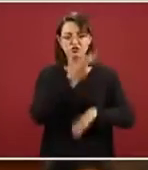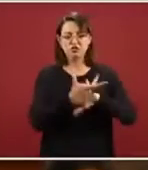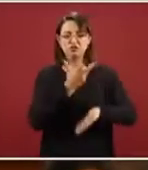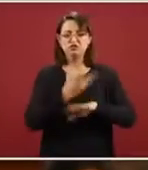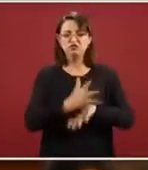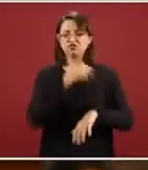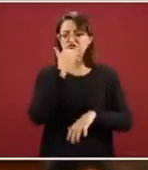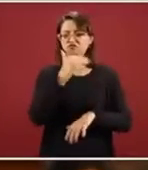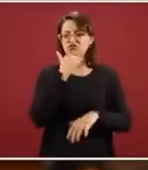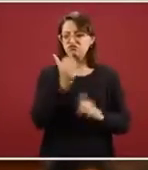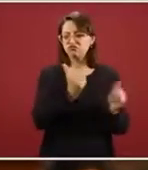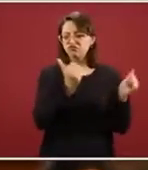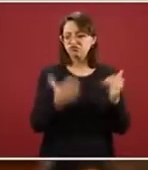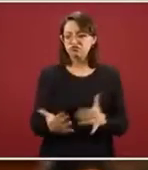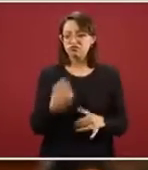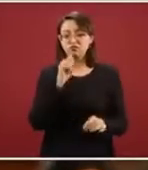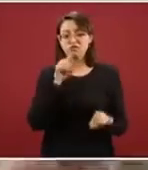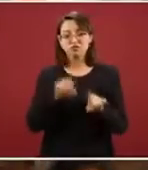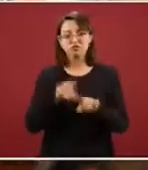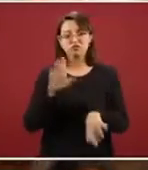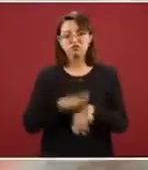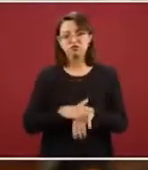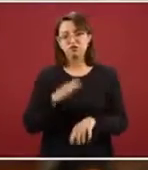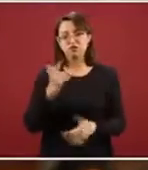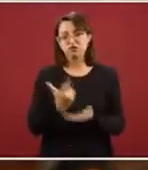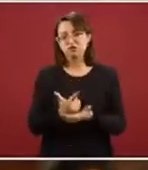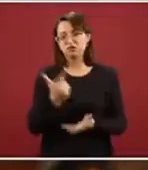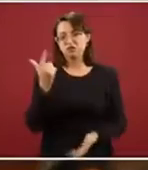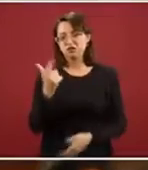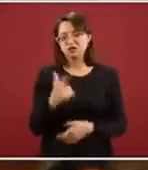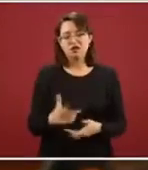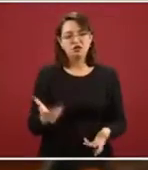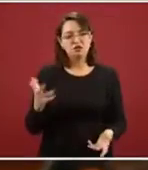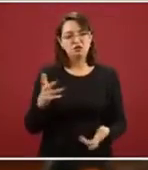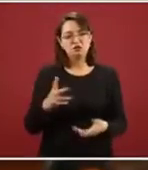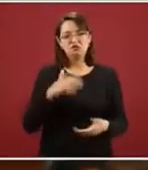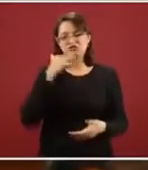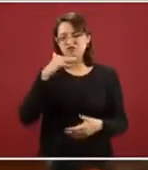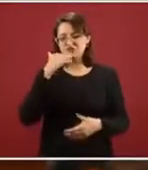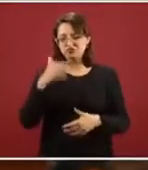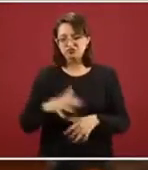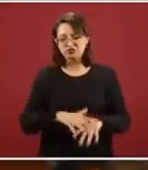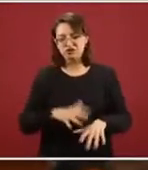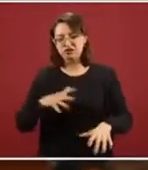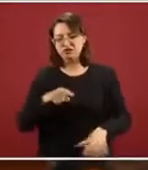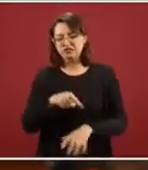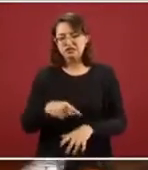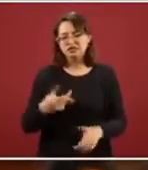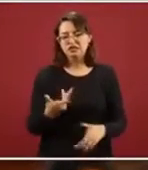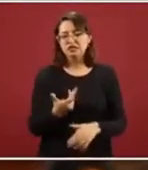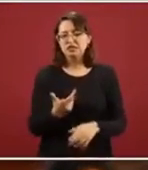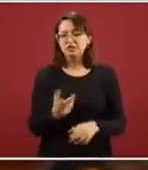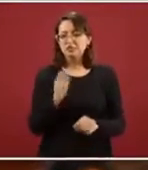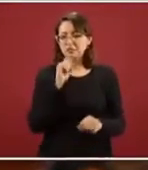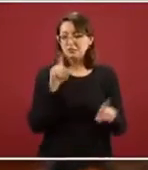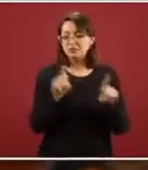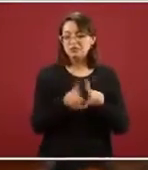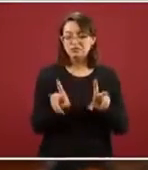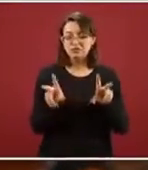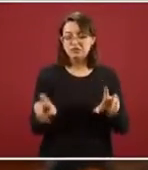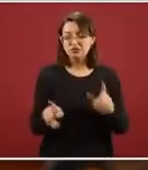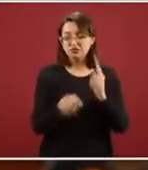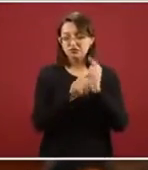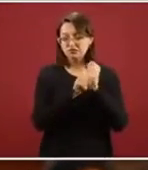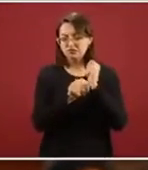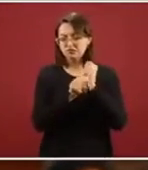hasta desechos radioactivos, etcétera. No vi que se dijera aquí, y en materia de regulación también del autotransporte,